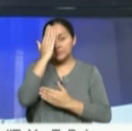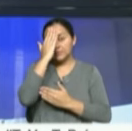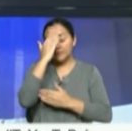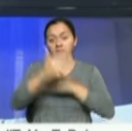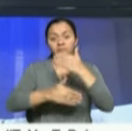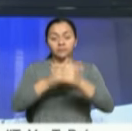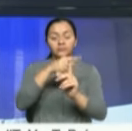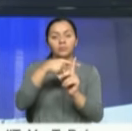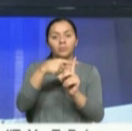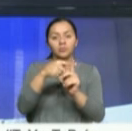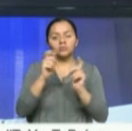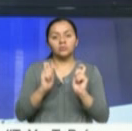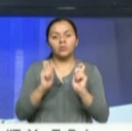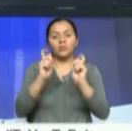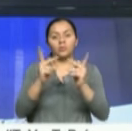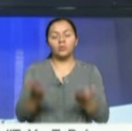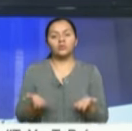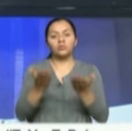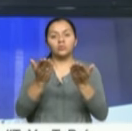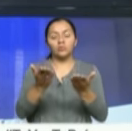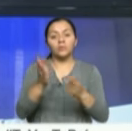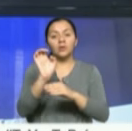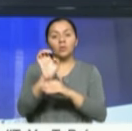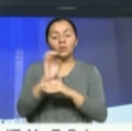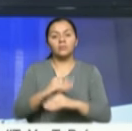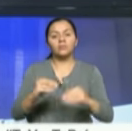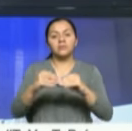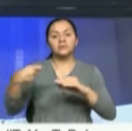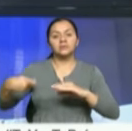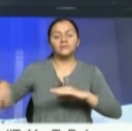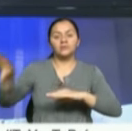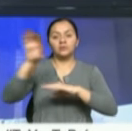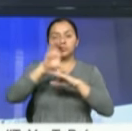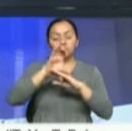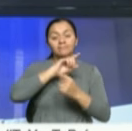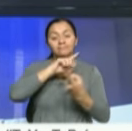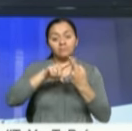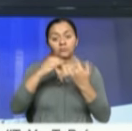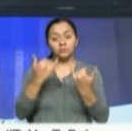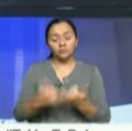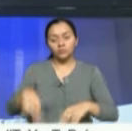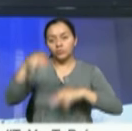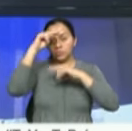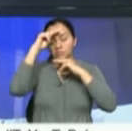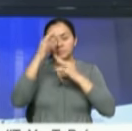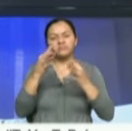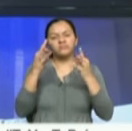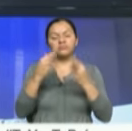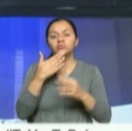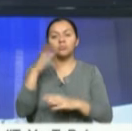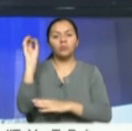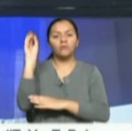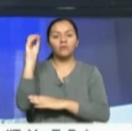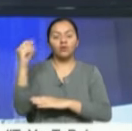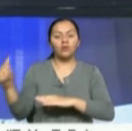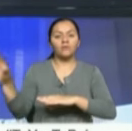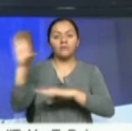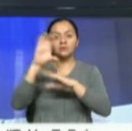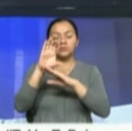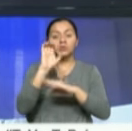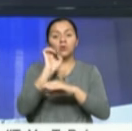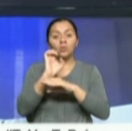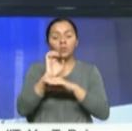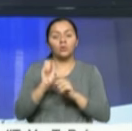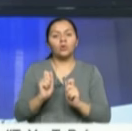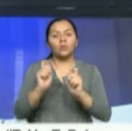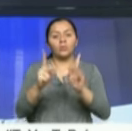ventajas y oportunidades que brinda el Ecuador para invertir. Esta gran noticia se efectivizó durante el Foro de Inversiones Ecuador-República